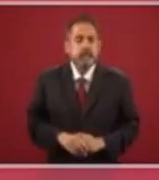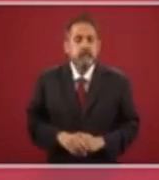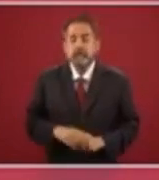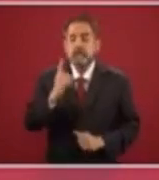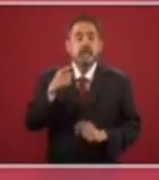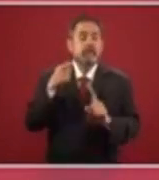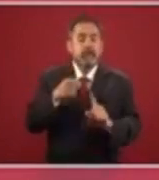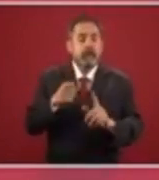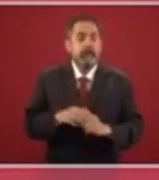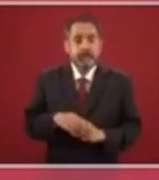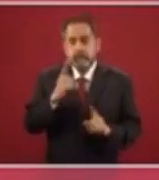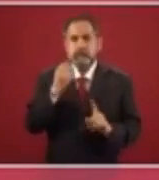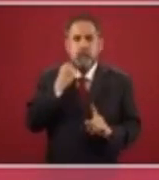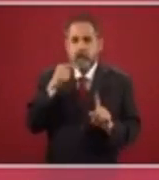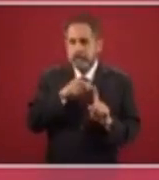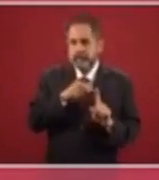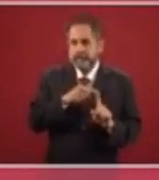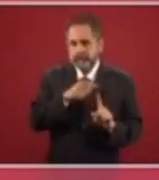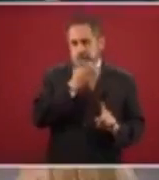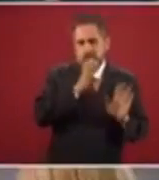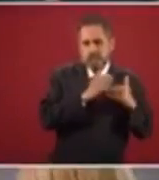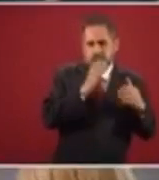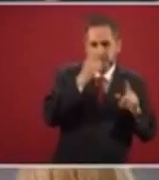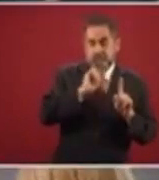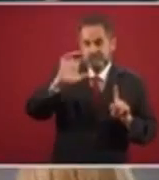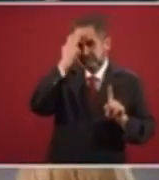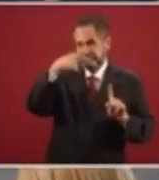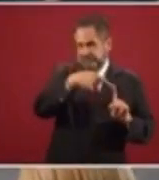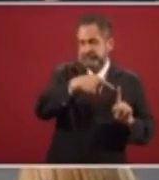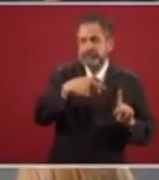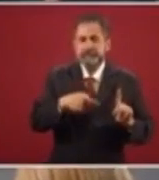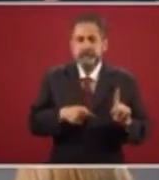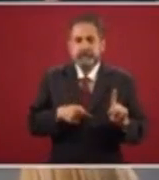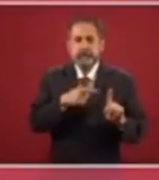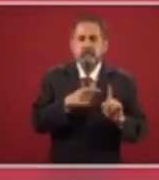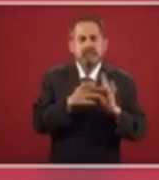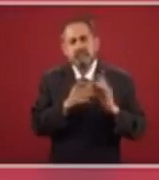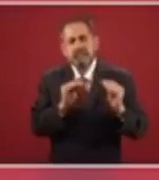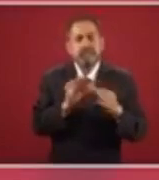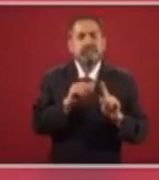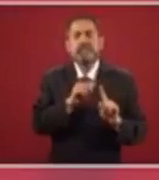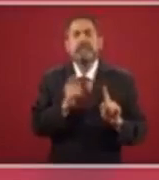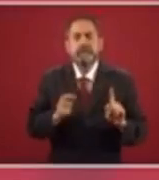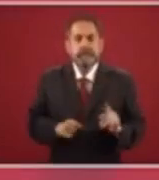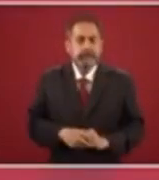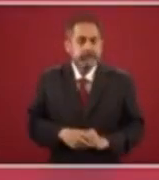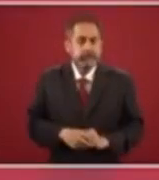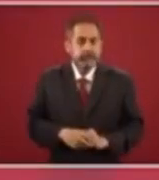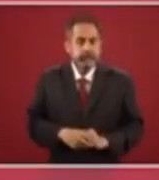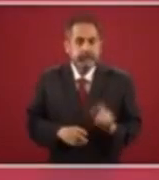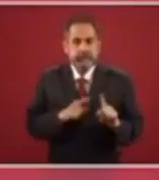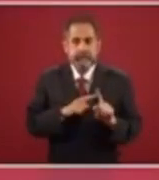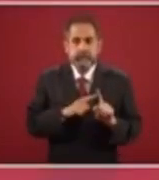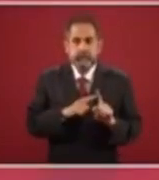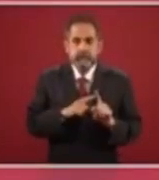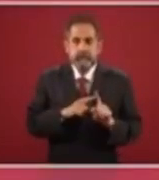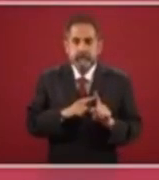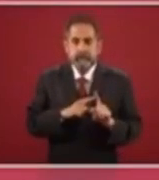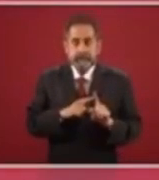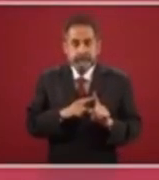Uno de los abogados, que nos ayudó famosísimo, consiguió que se le